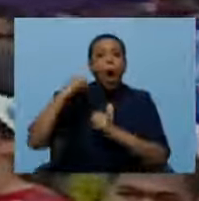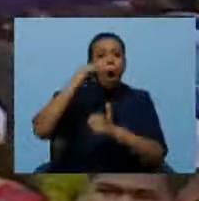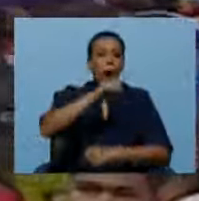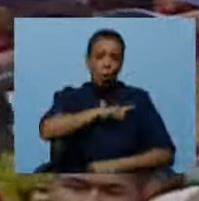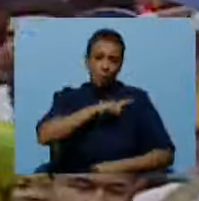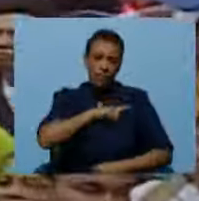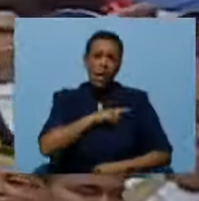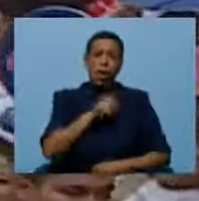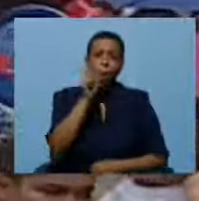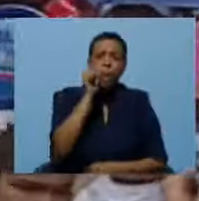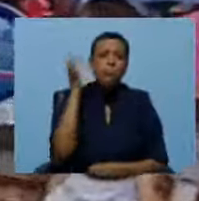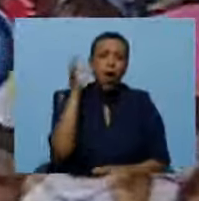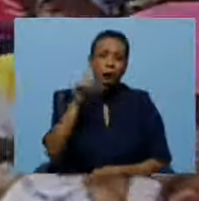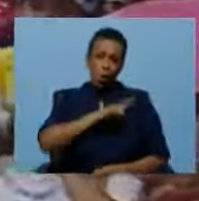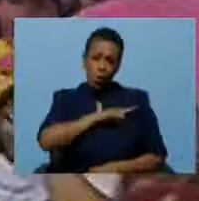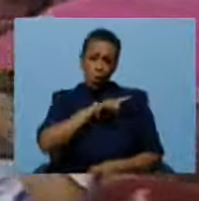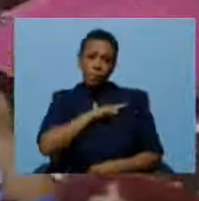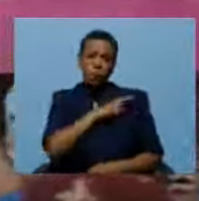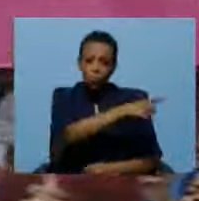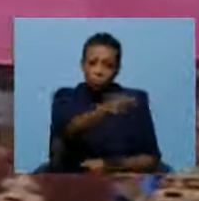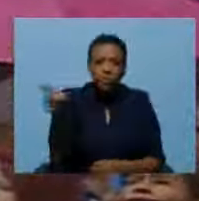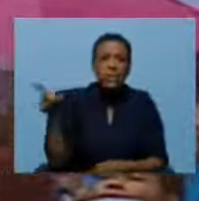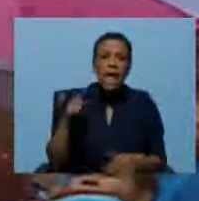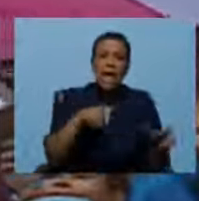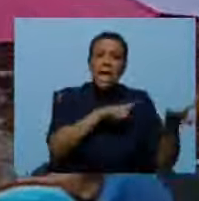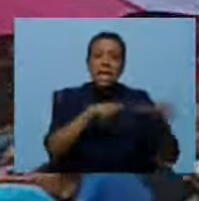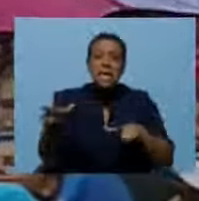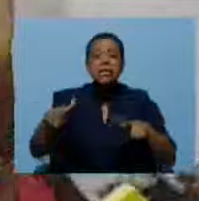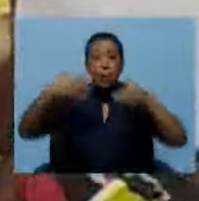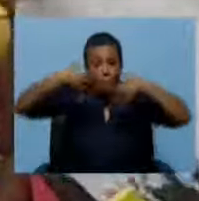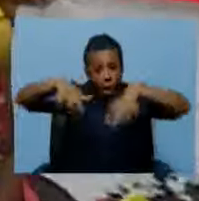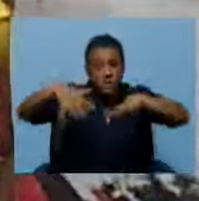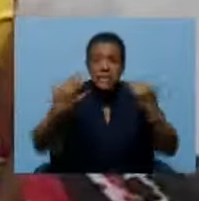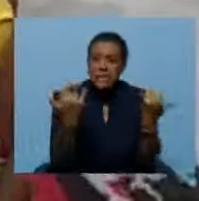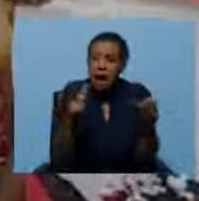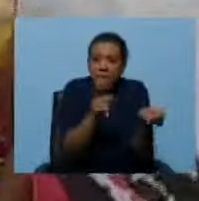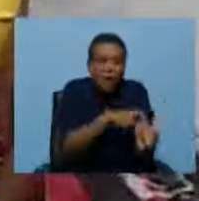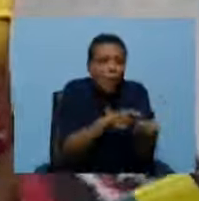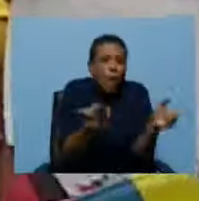Compañeros, compañeras, ya estamos por salir.